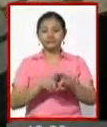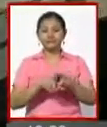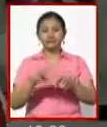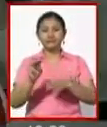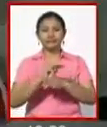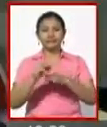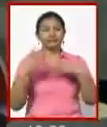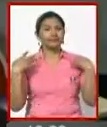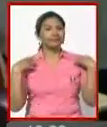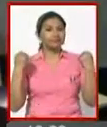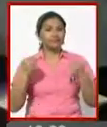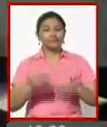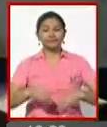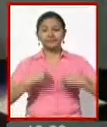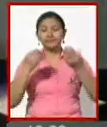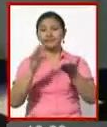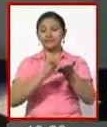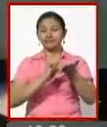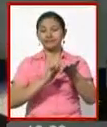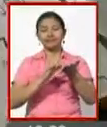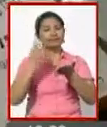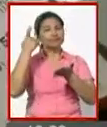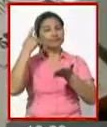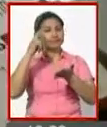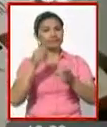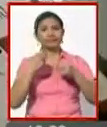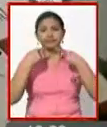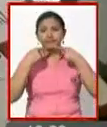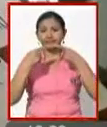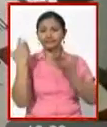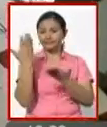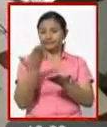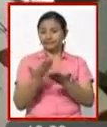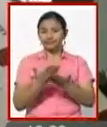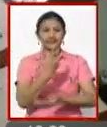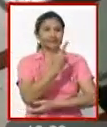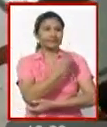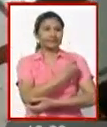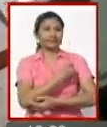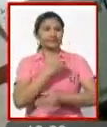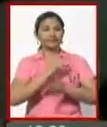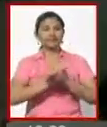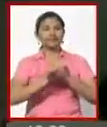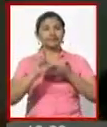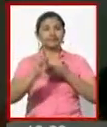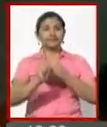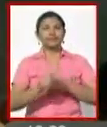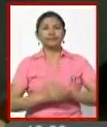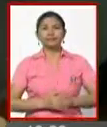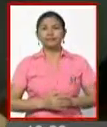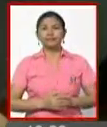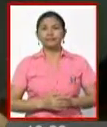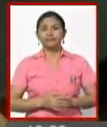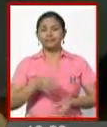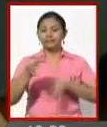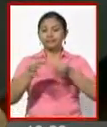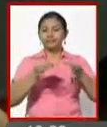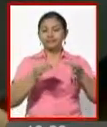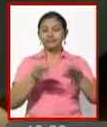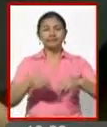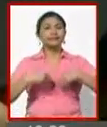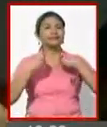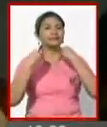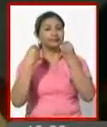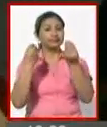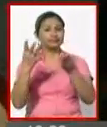el Ministerio de Salud entregó medicamentos de tratamientos y anunció la llegada de vacunas este fin de semana. Quisiera referirme a la entrega